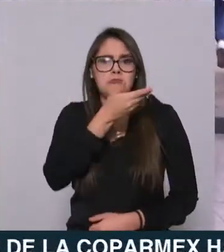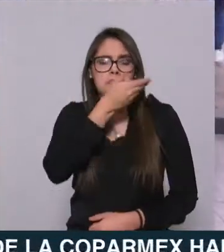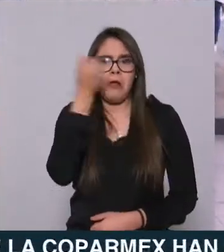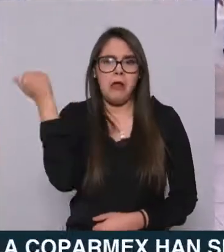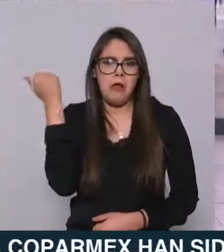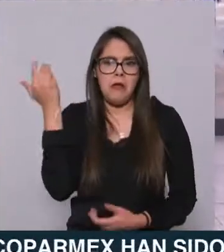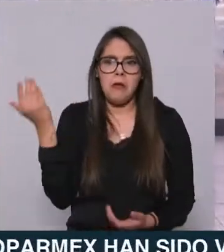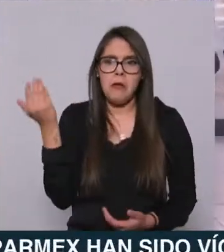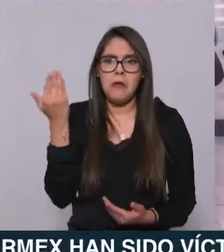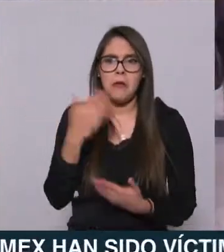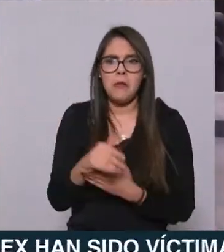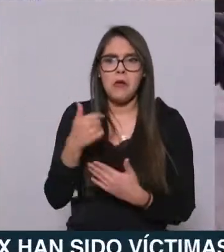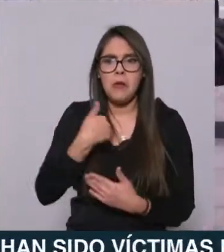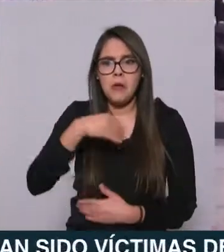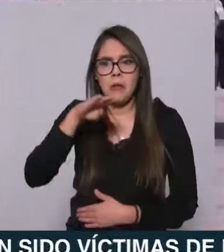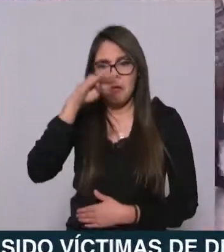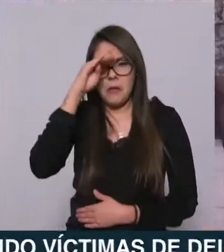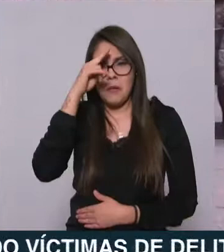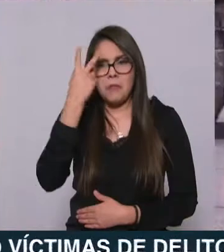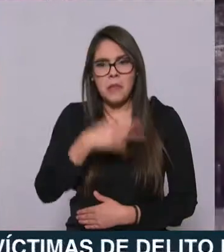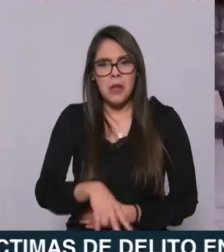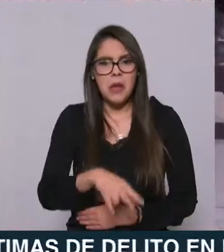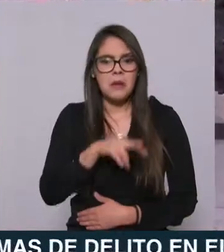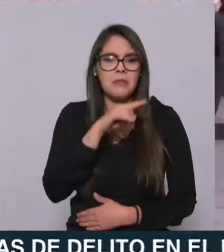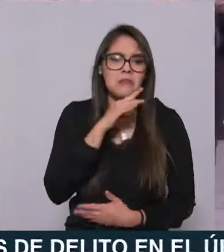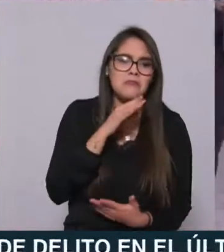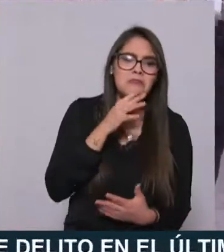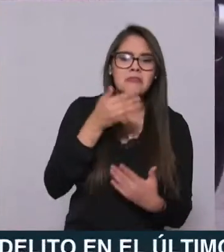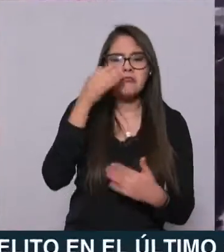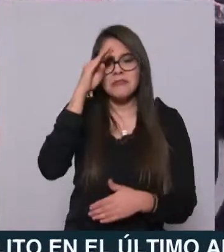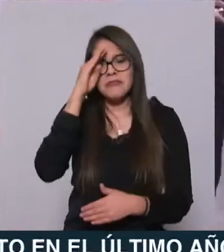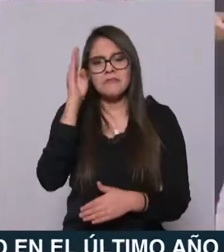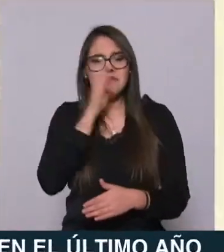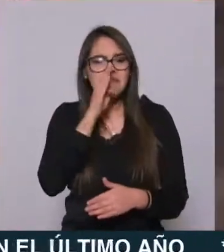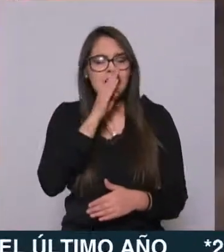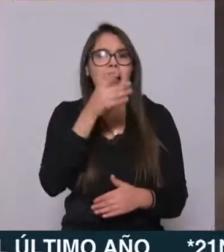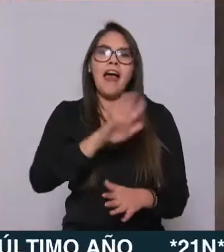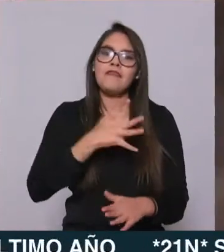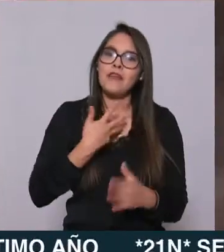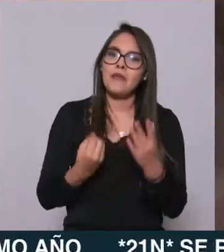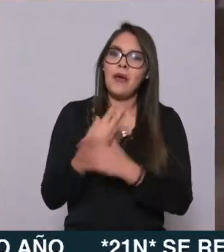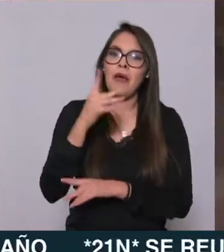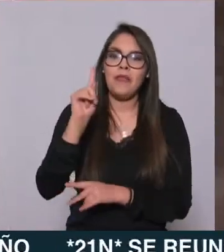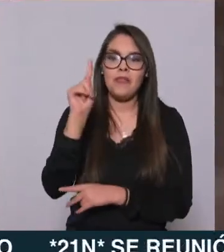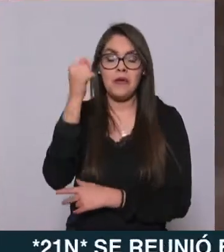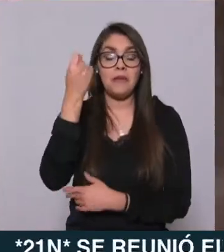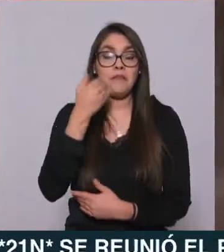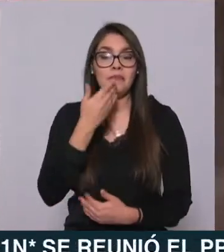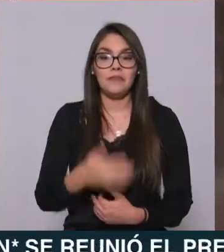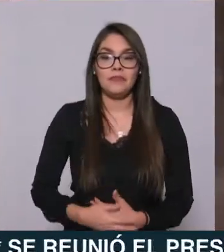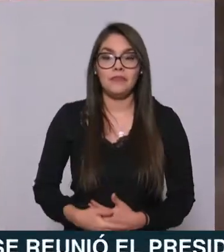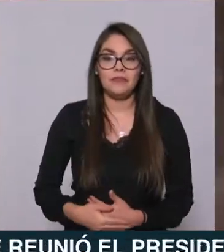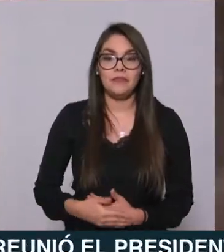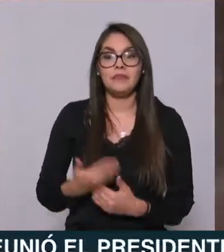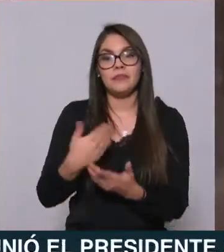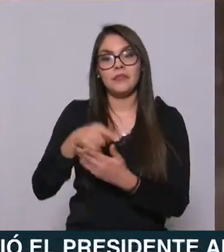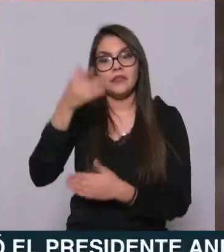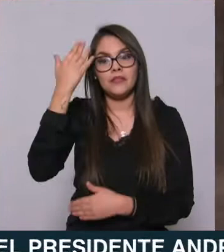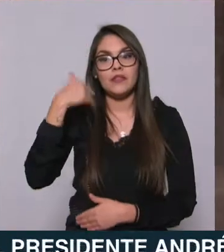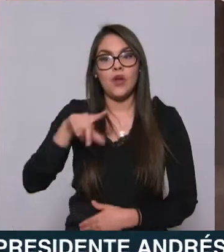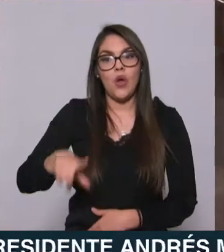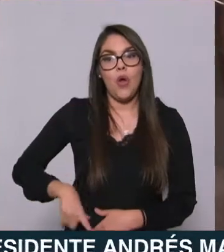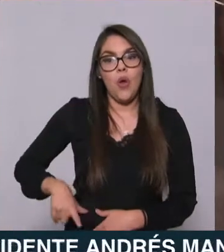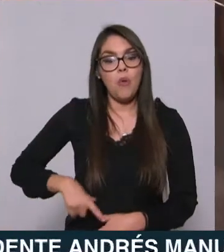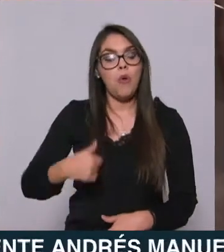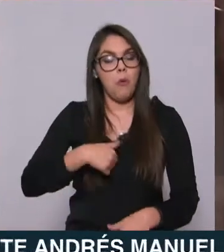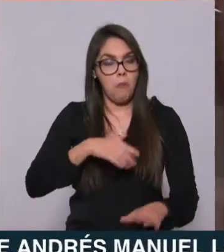¿Cómo le estoy pareciendo a mi México tan bonito que nos falta esa tecnología? Bueno, pues en parte es lo que prometió, ¿no? El gobierno, que